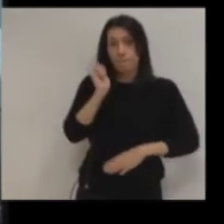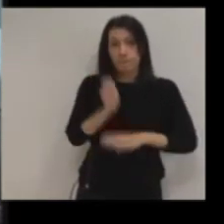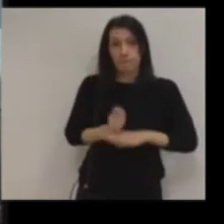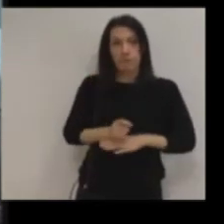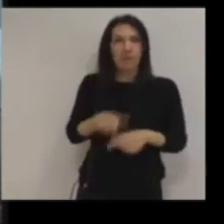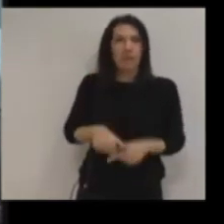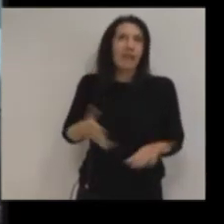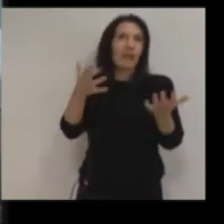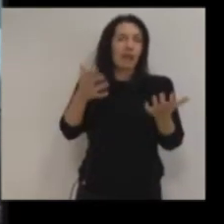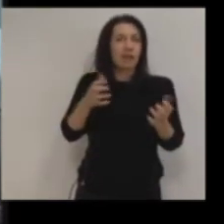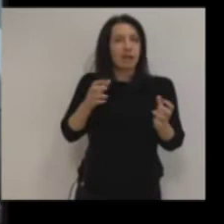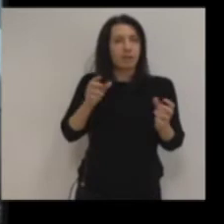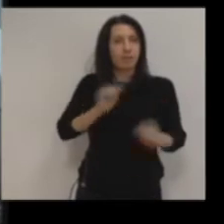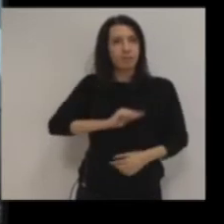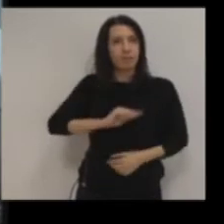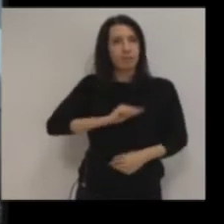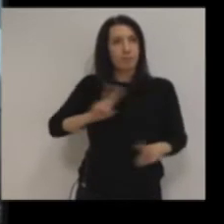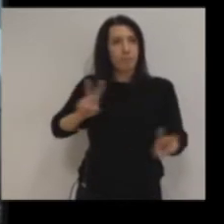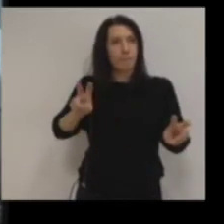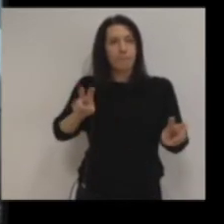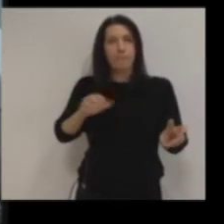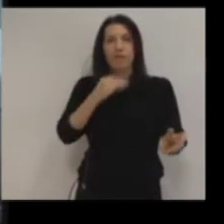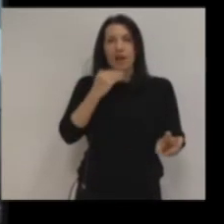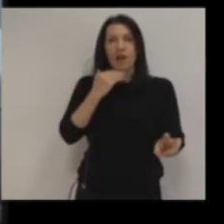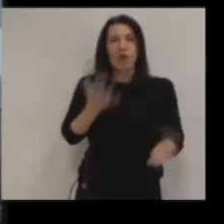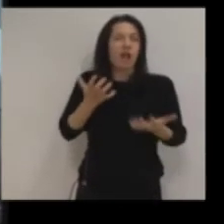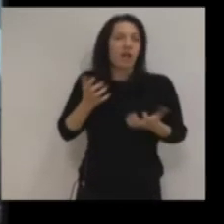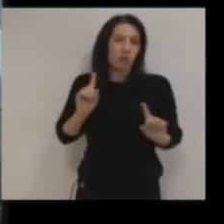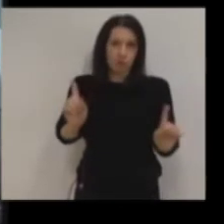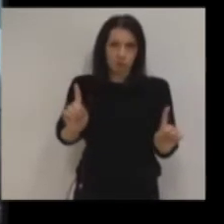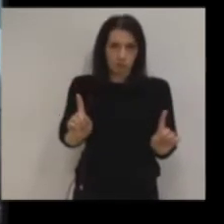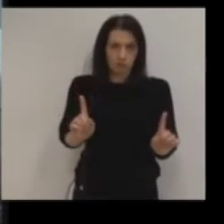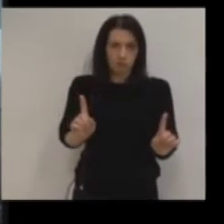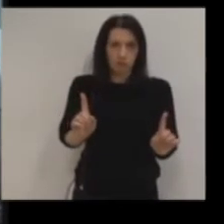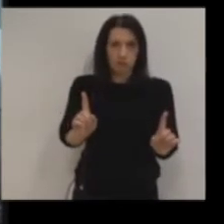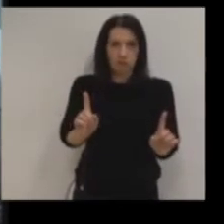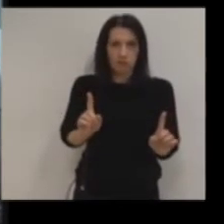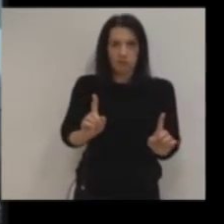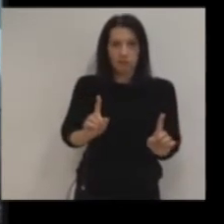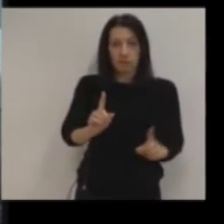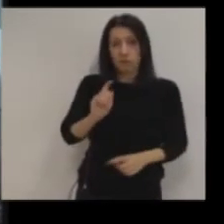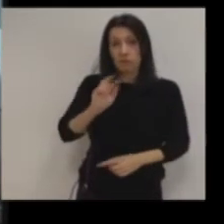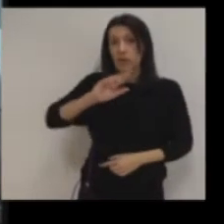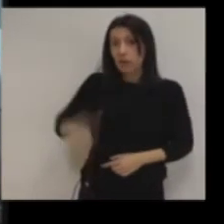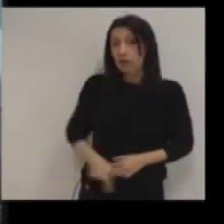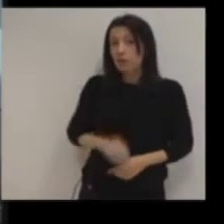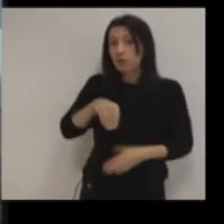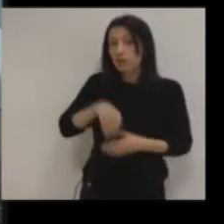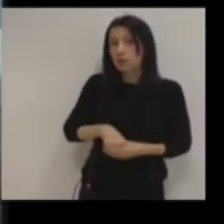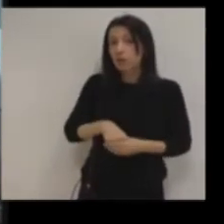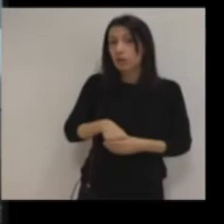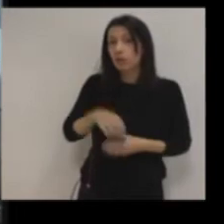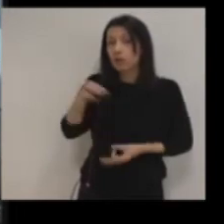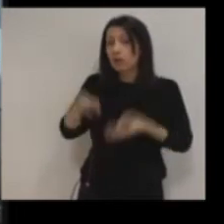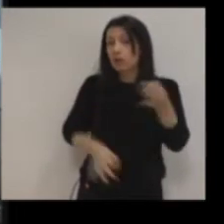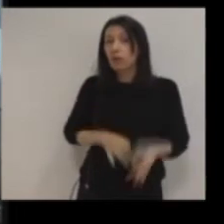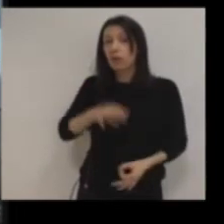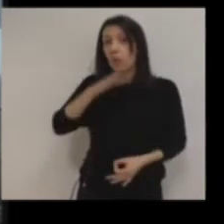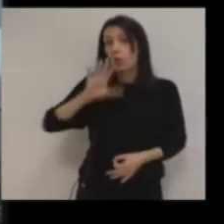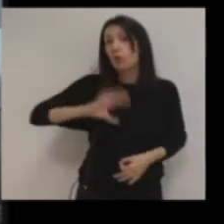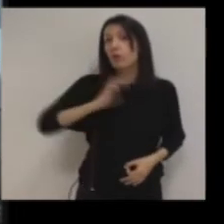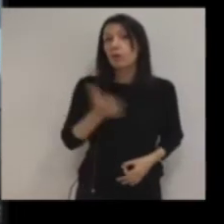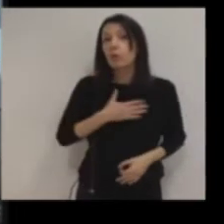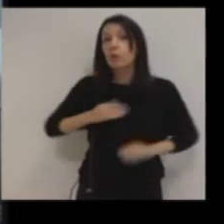aquí ganar es que parece como que es algo que te ganes, ¿no? Le habían dado la razón en un juicio por una incapacitación de